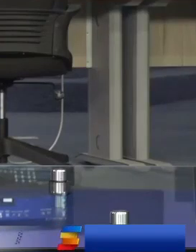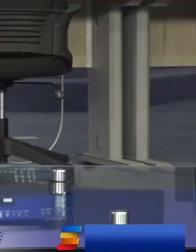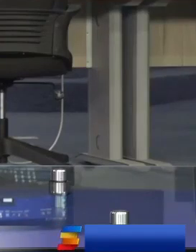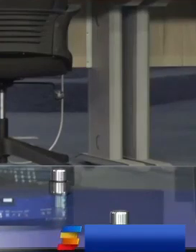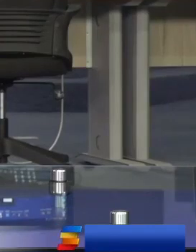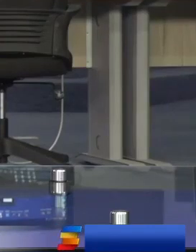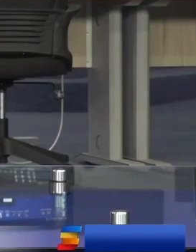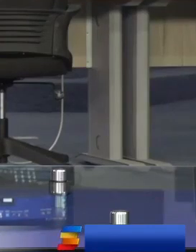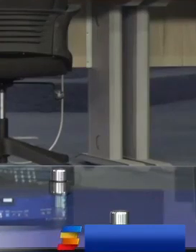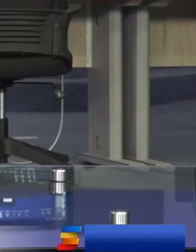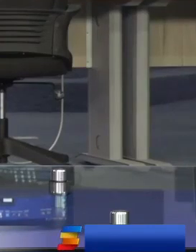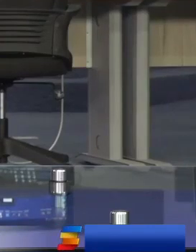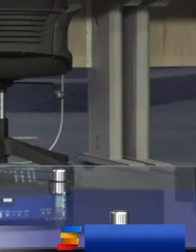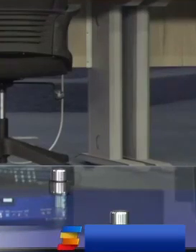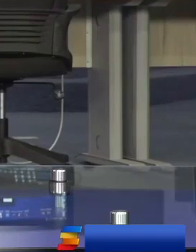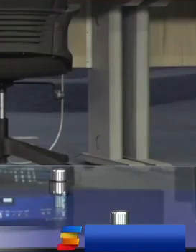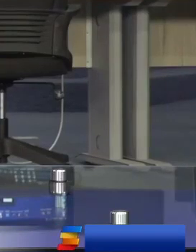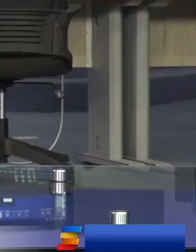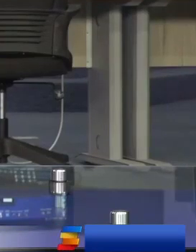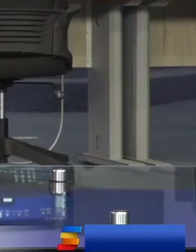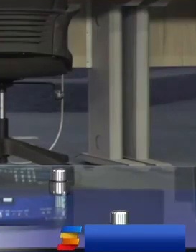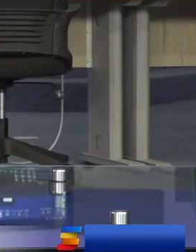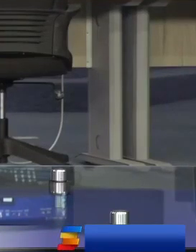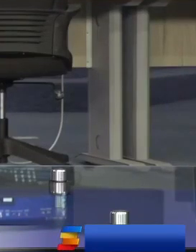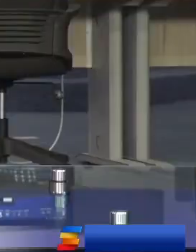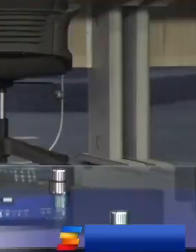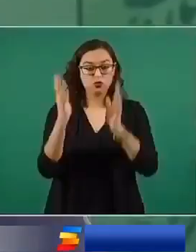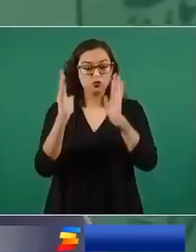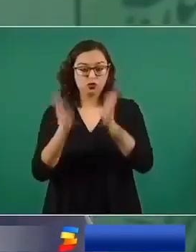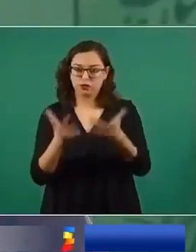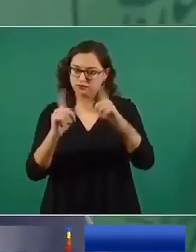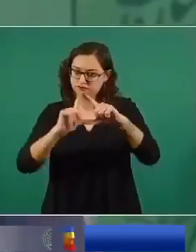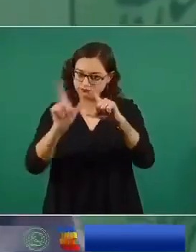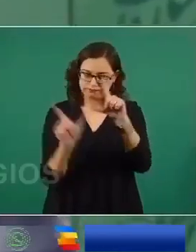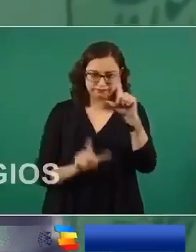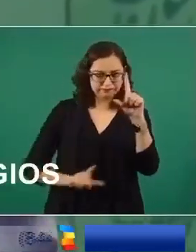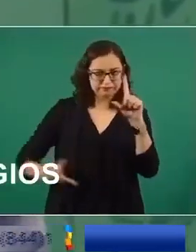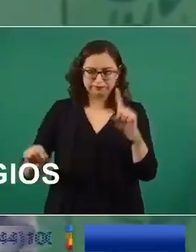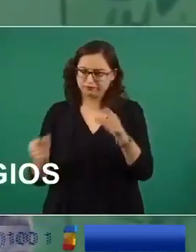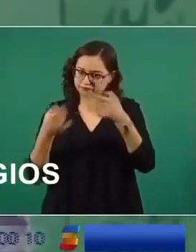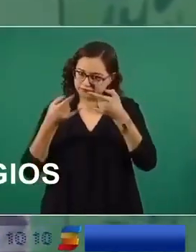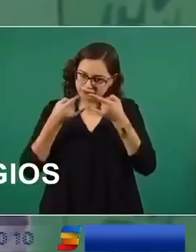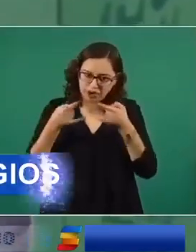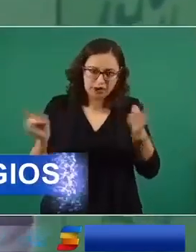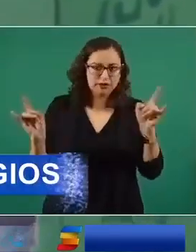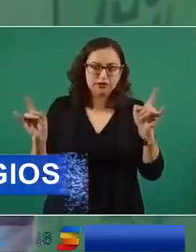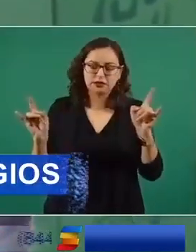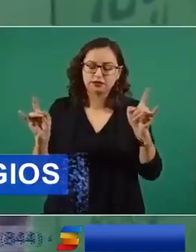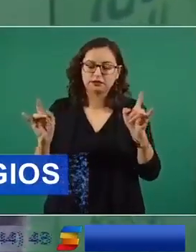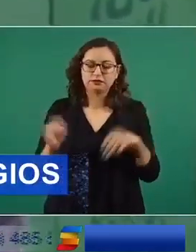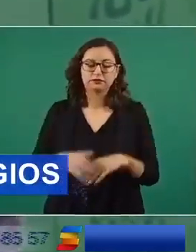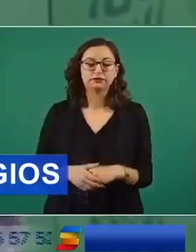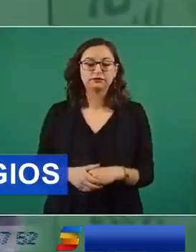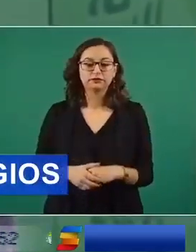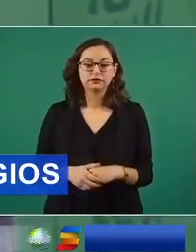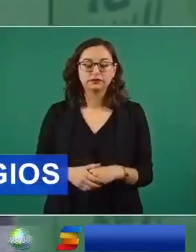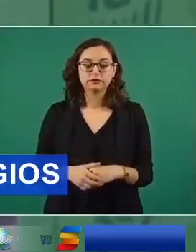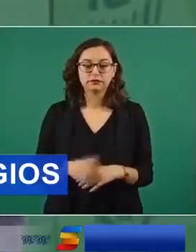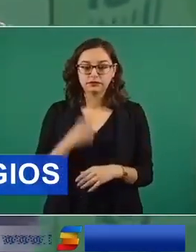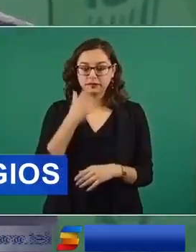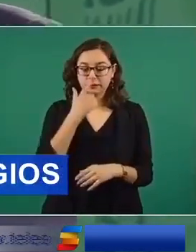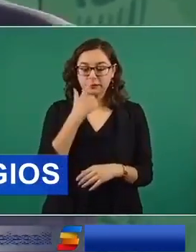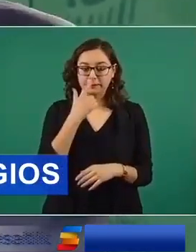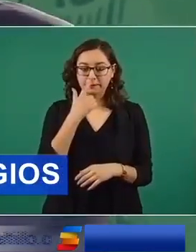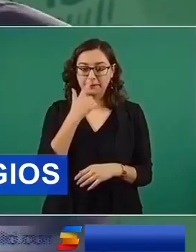el regreso a clases. Escuchemos al presidente de la República. No vamos a tener para